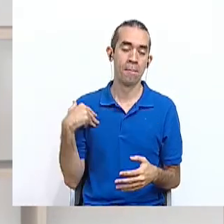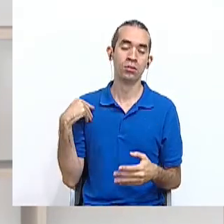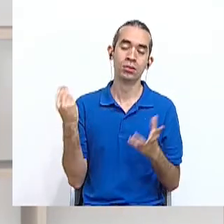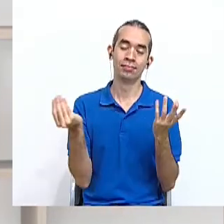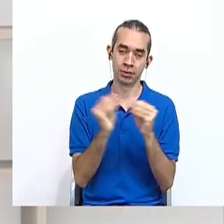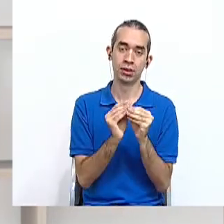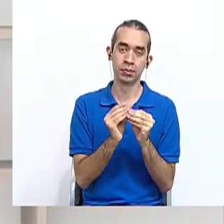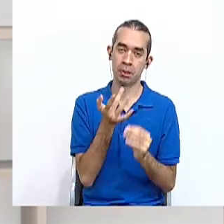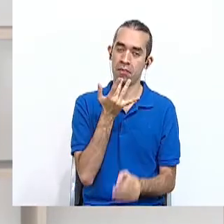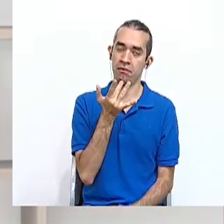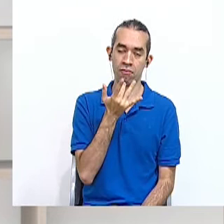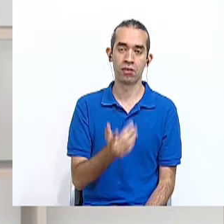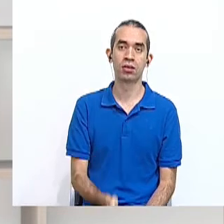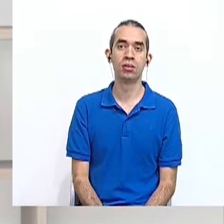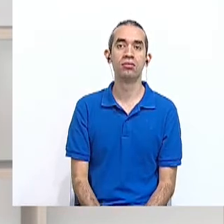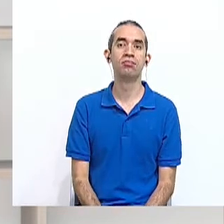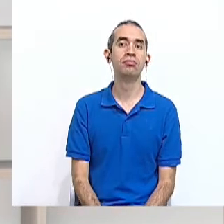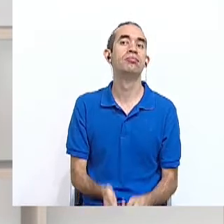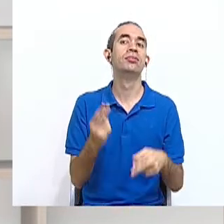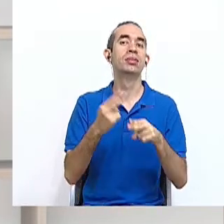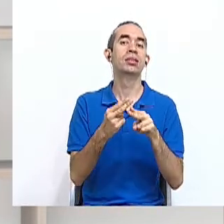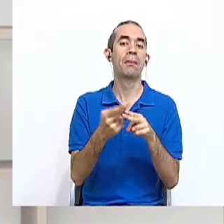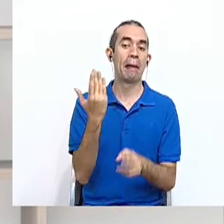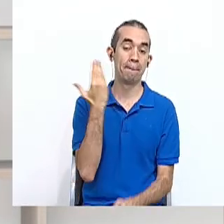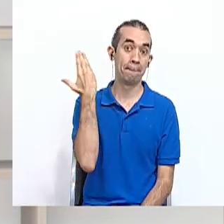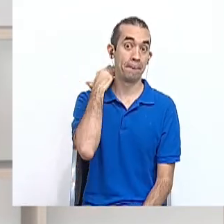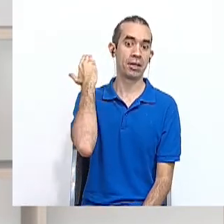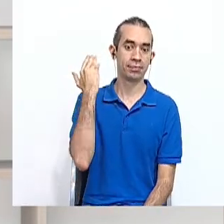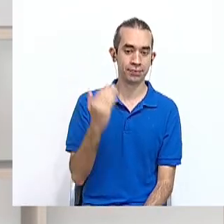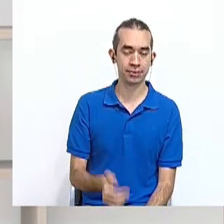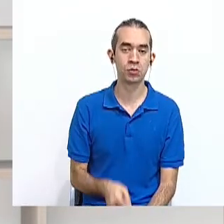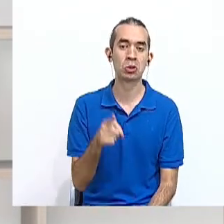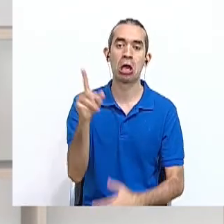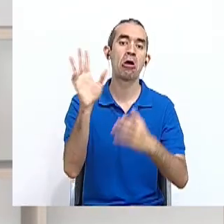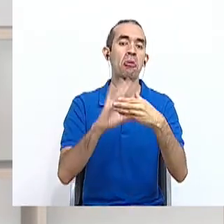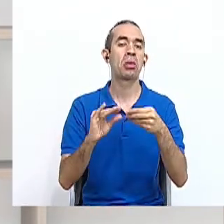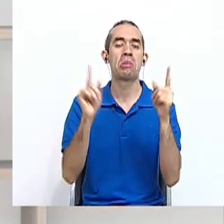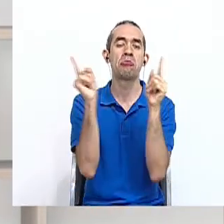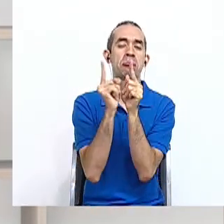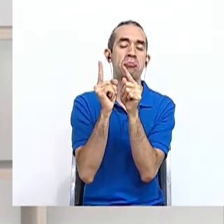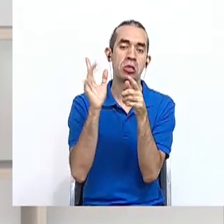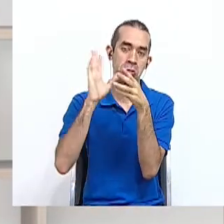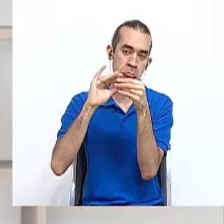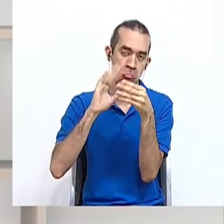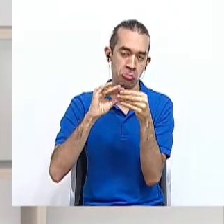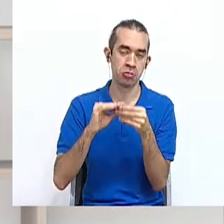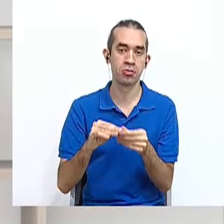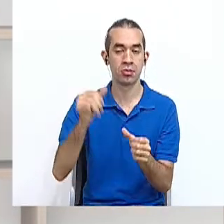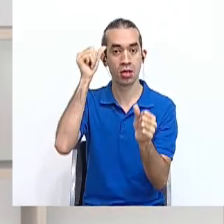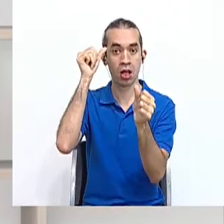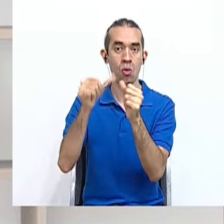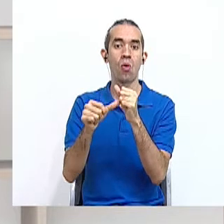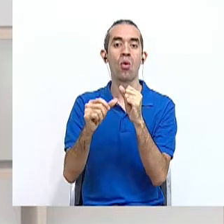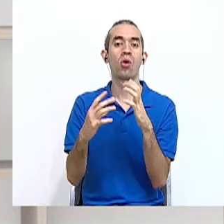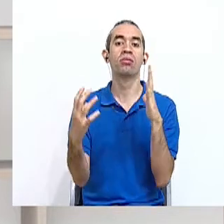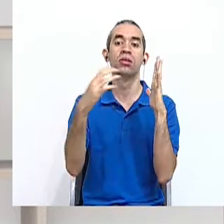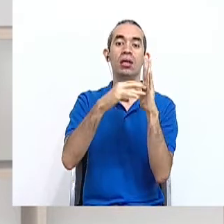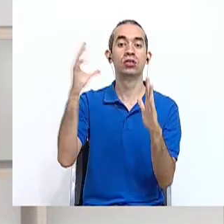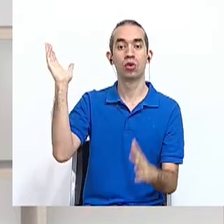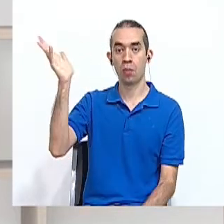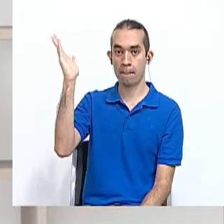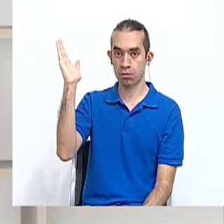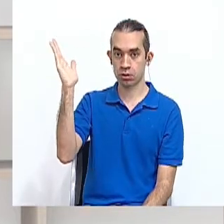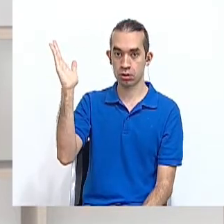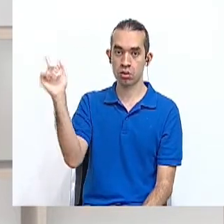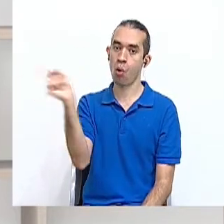que esta es mi preferida. Se llama con anécdota. Y es que usted cuenta una pequeña historia. Recuerden, un texto expositivo